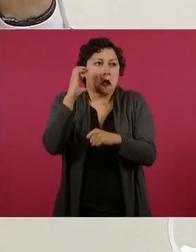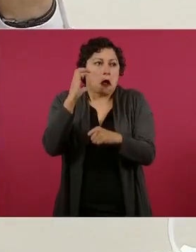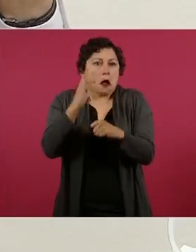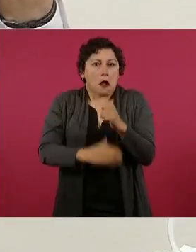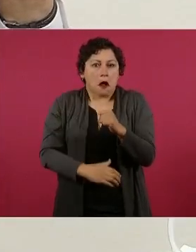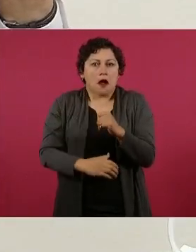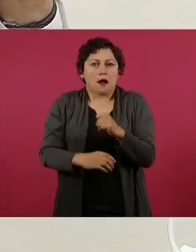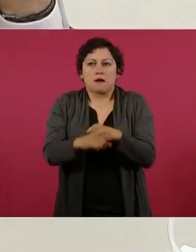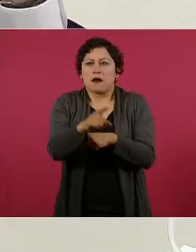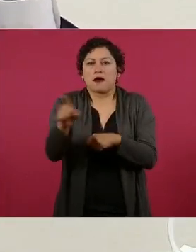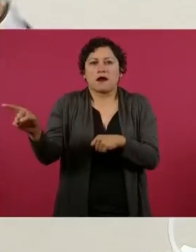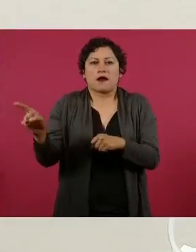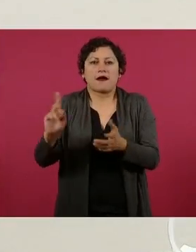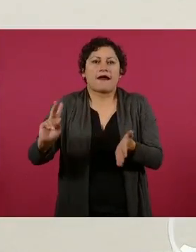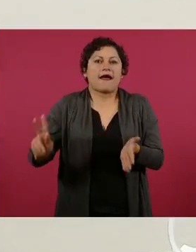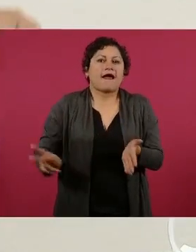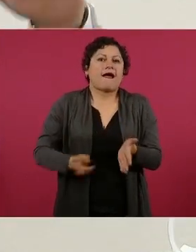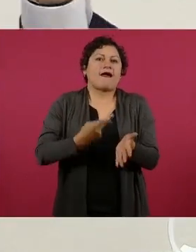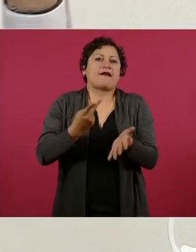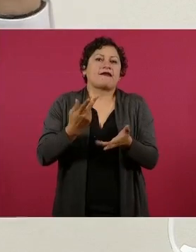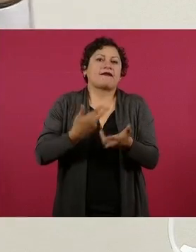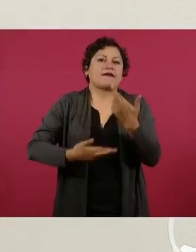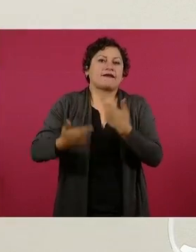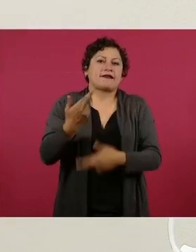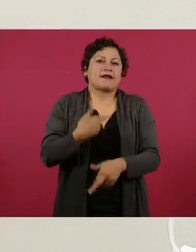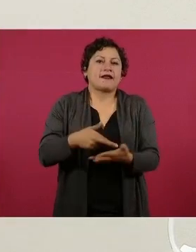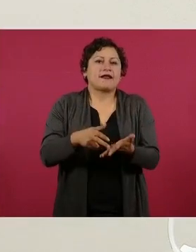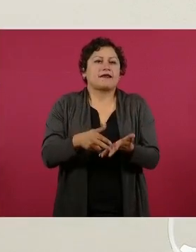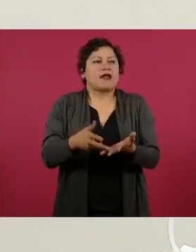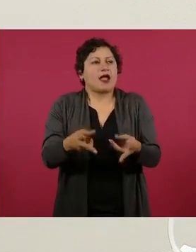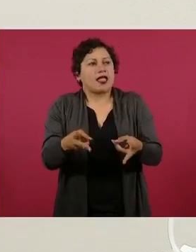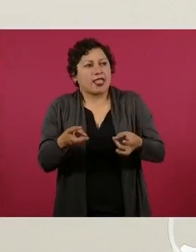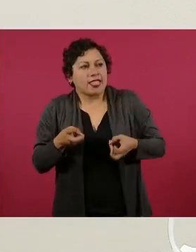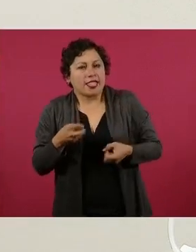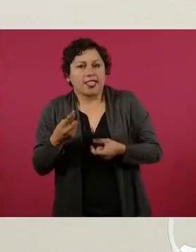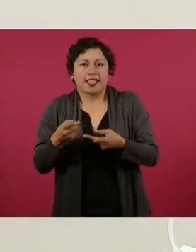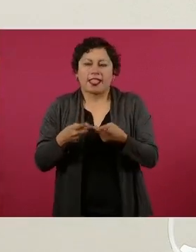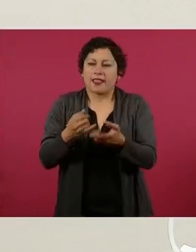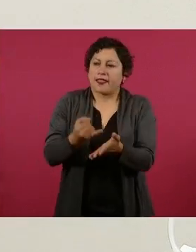otra vez, ¿no? La robadera y a no pagar impuestos